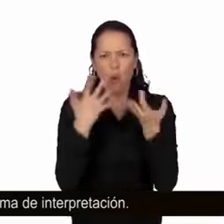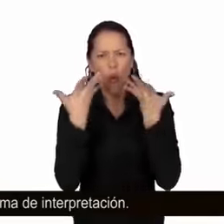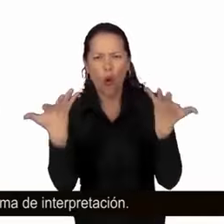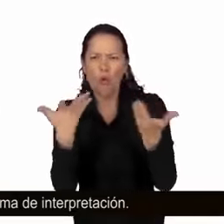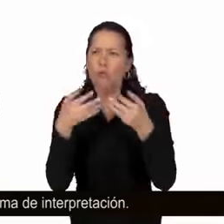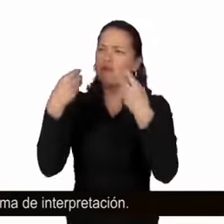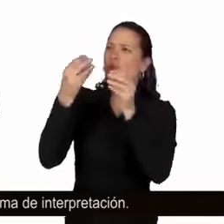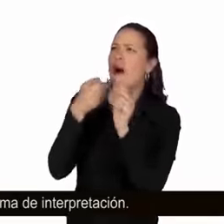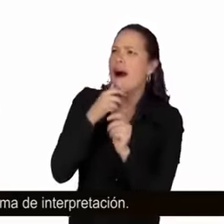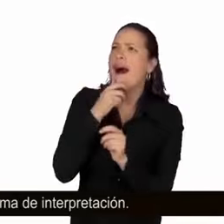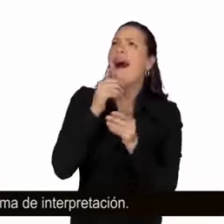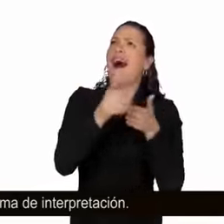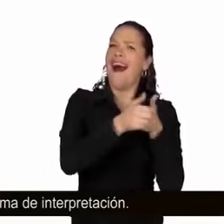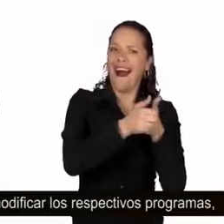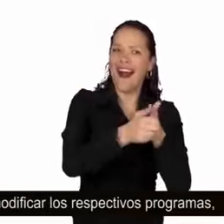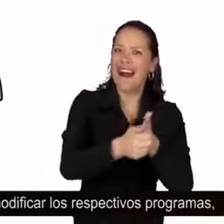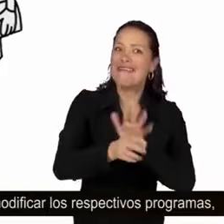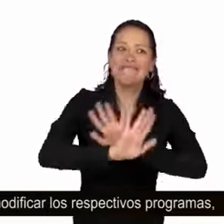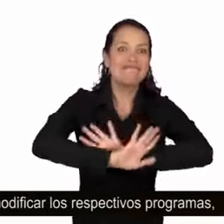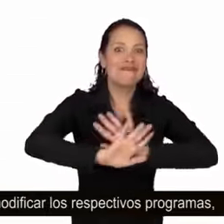interpretación.